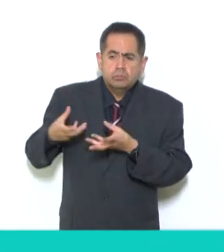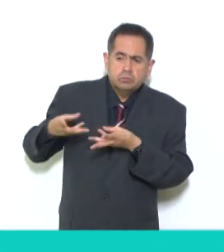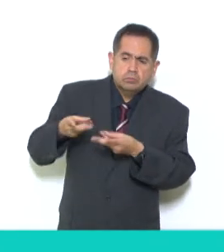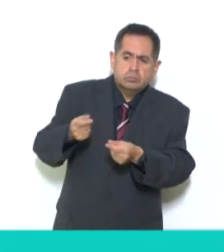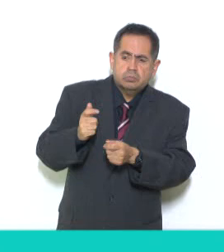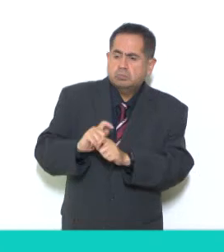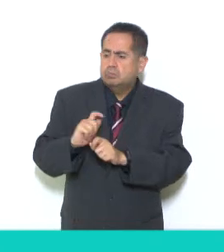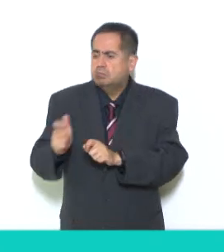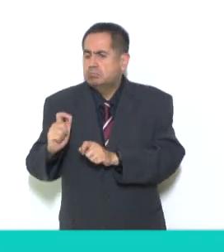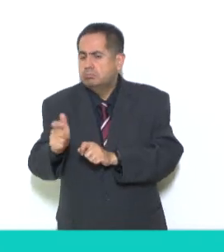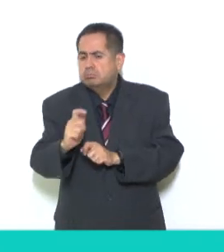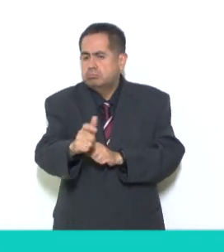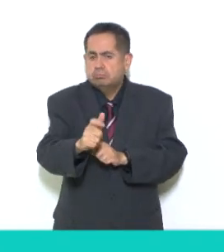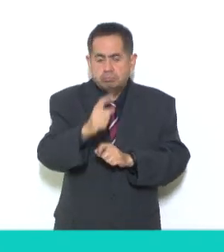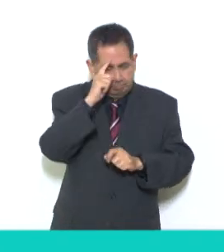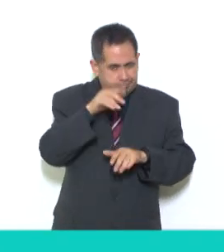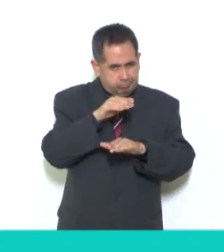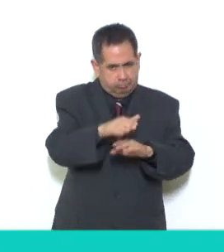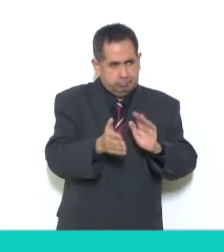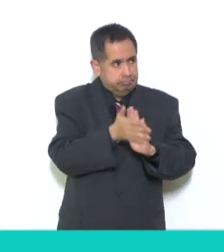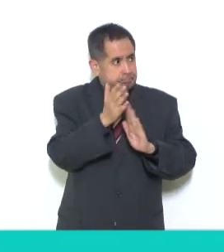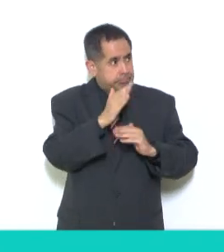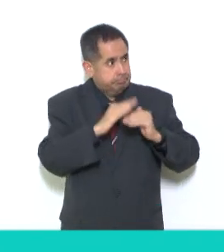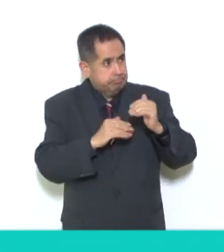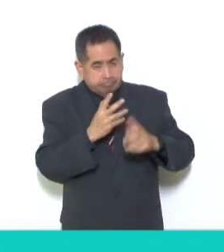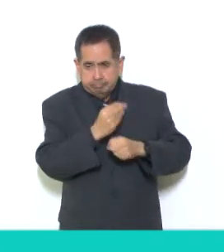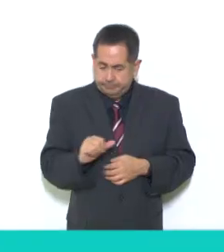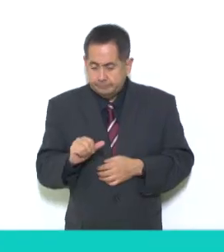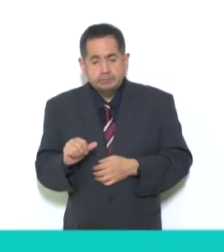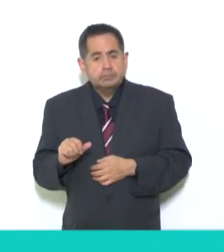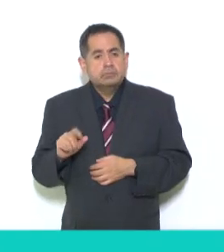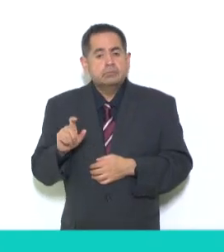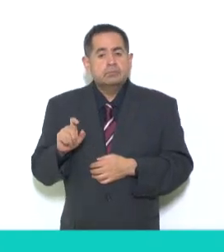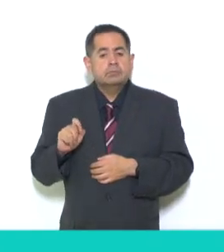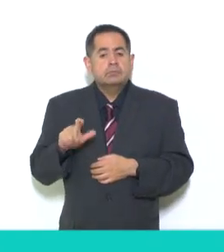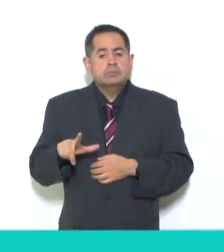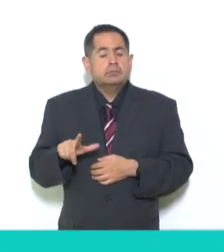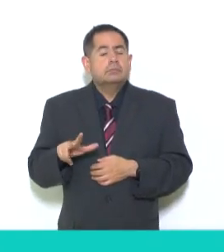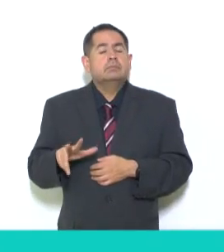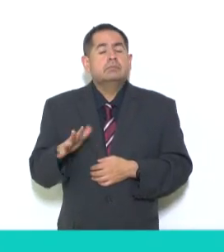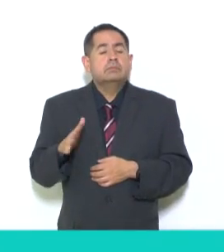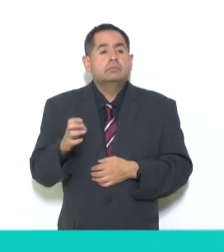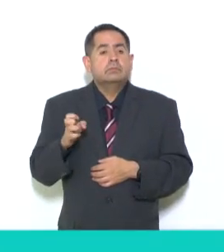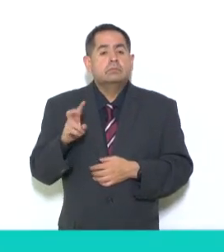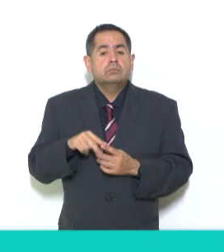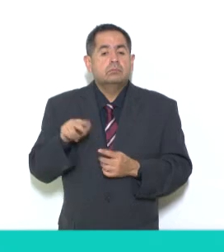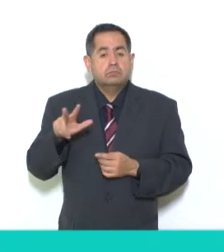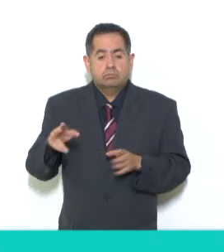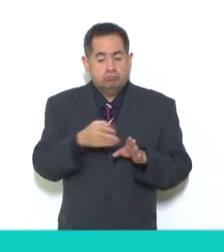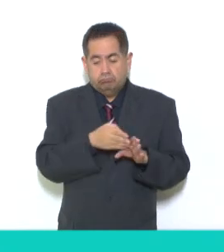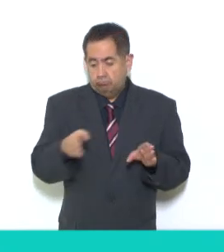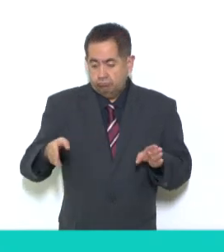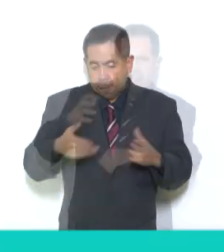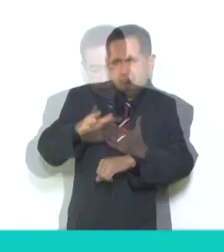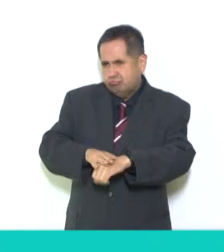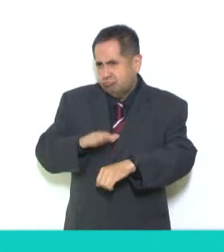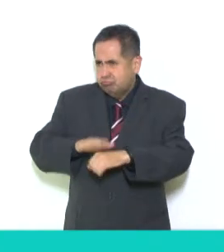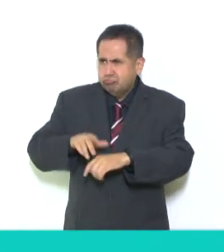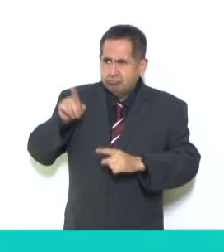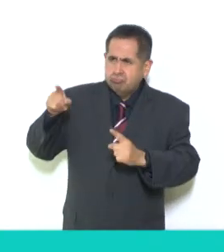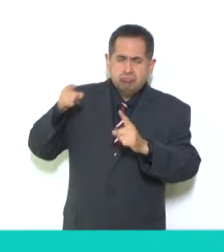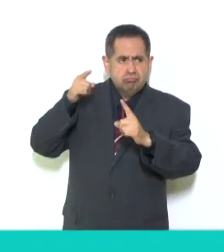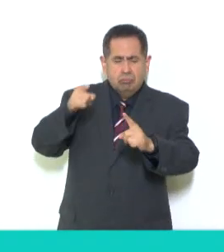personas físicas morales sin fines de carácter político lo cual deberá publicarse en internet identificando el nombre del beneficiario el monto recibido